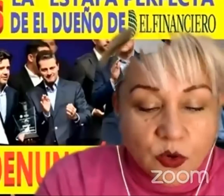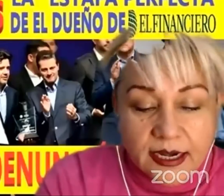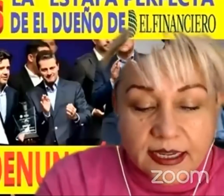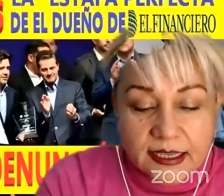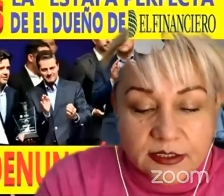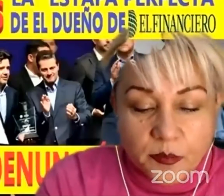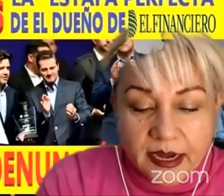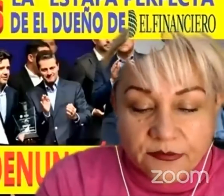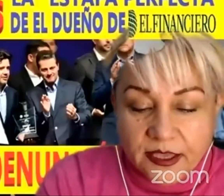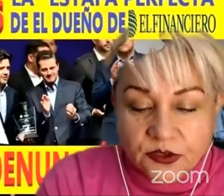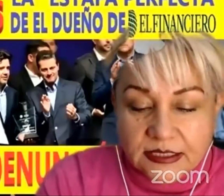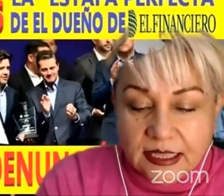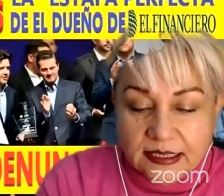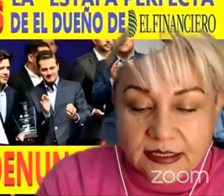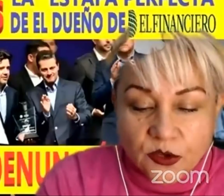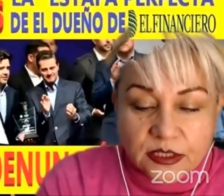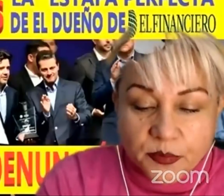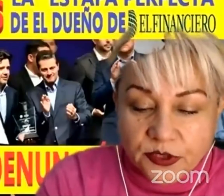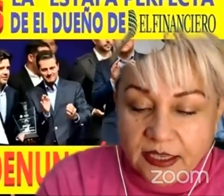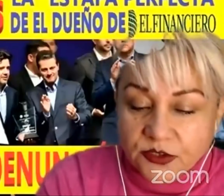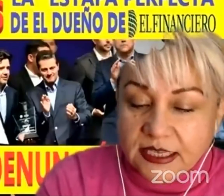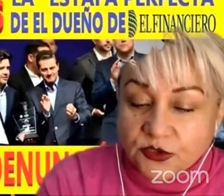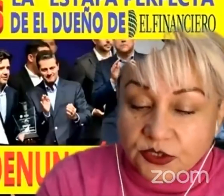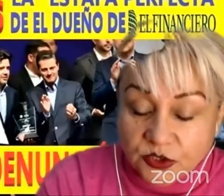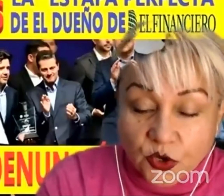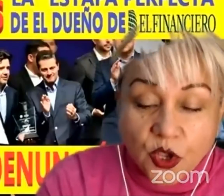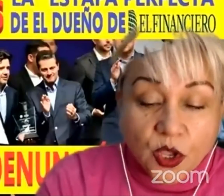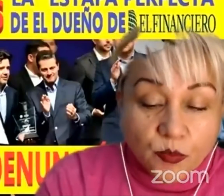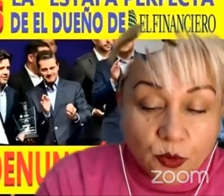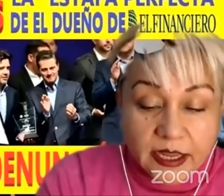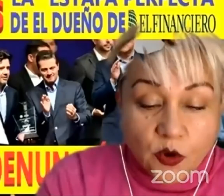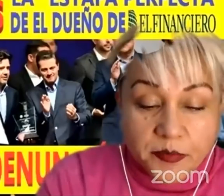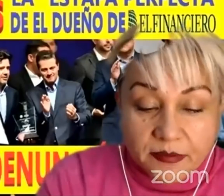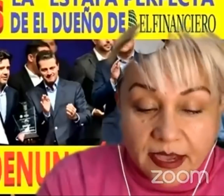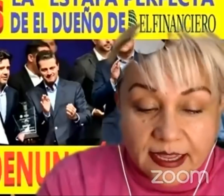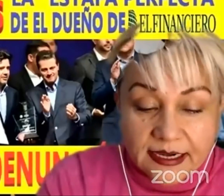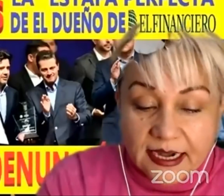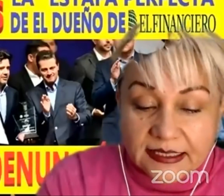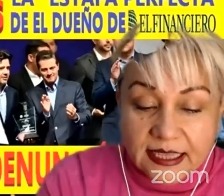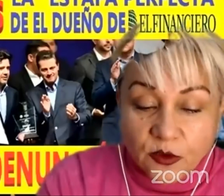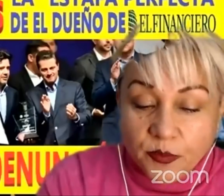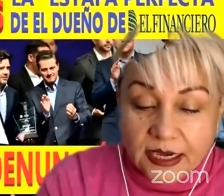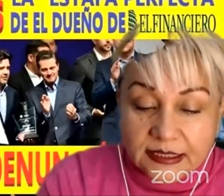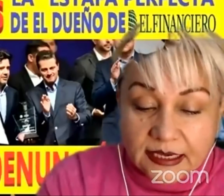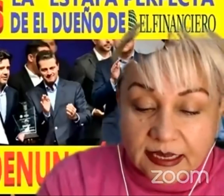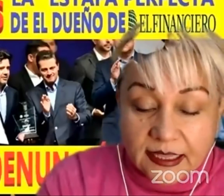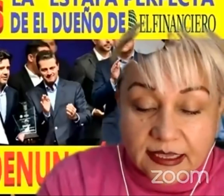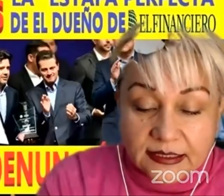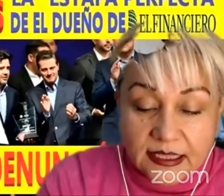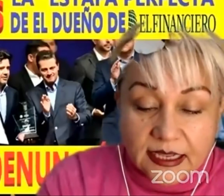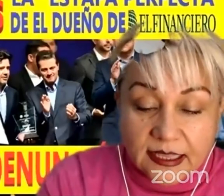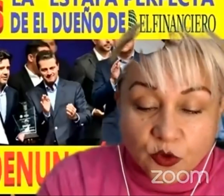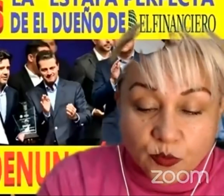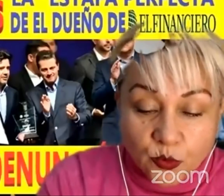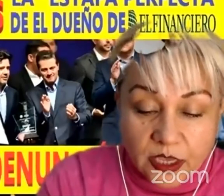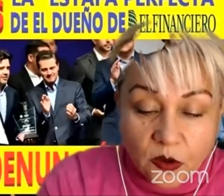Dice, según el registro para efectos estadísticos de proyectos de asociación público-privada realizado por la Secretaría de